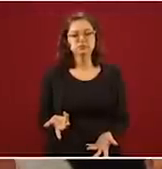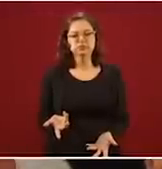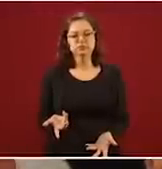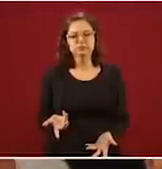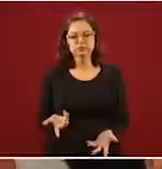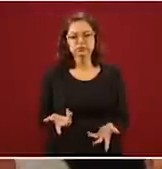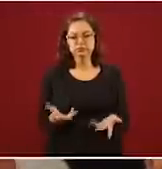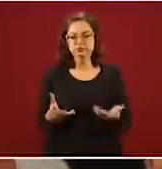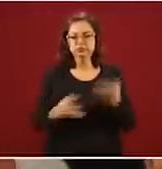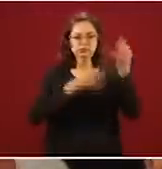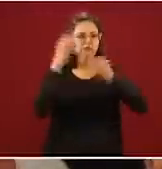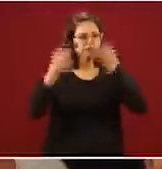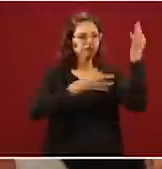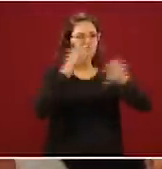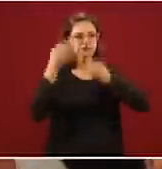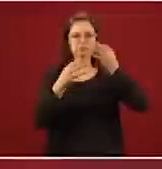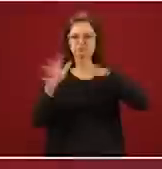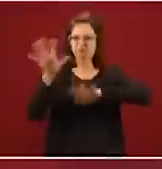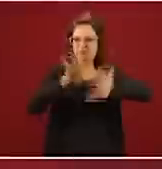manipulación en algunos medios,